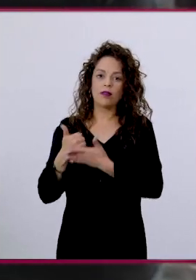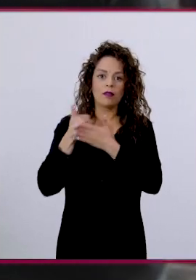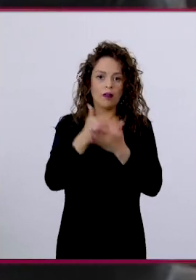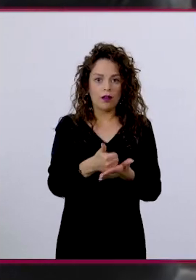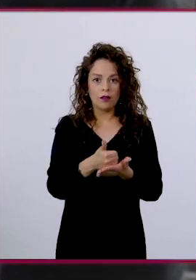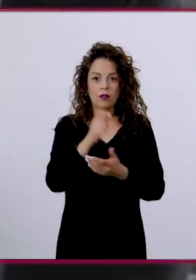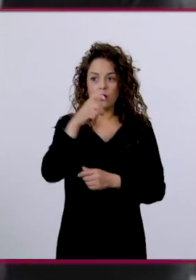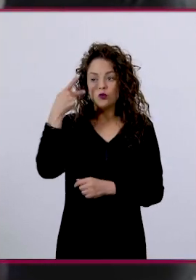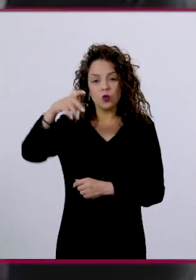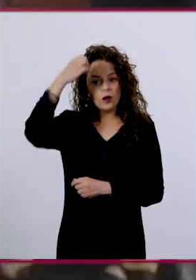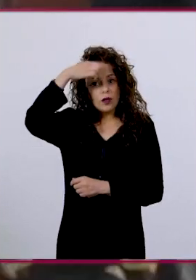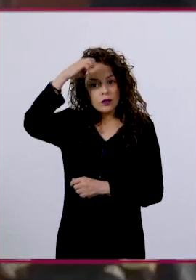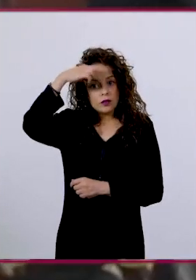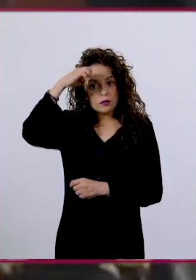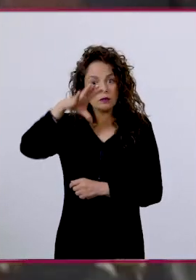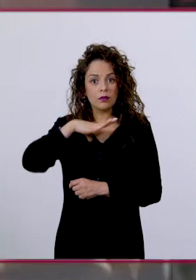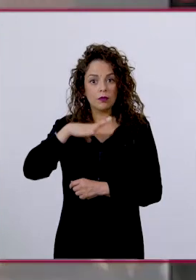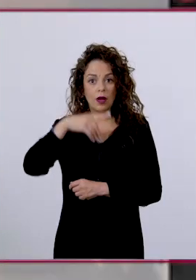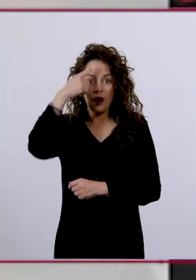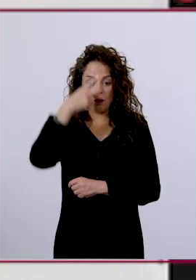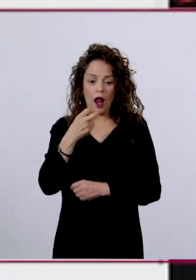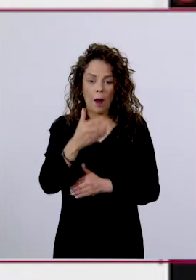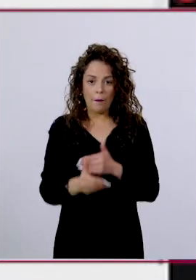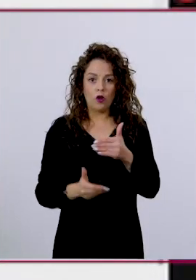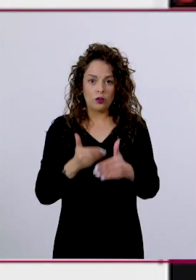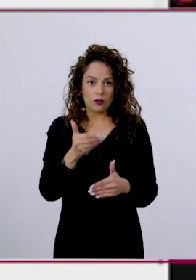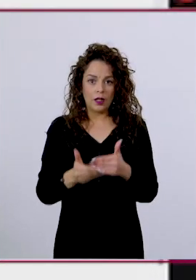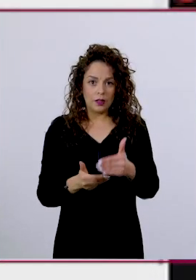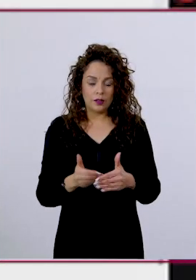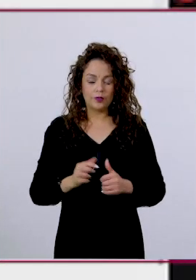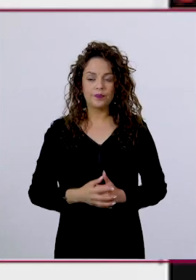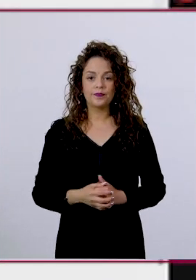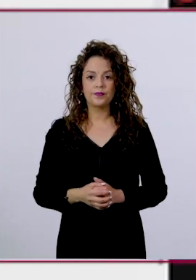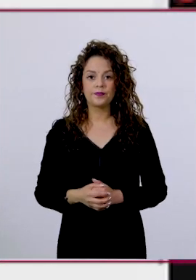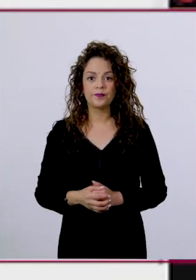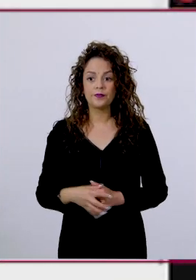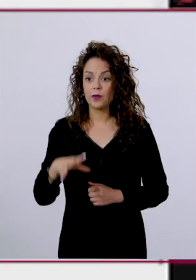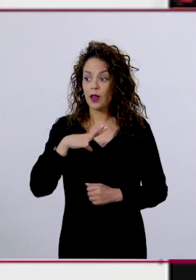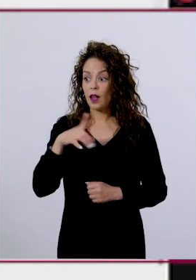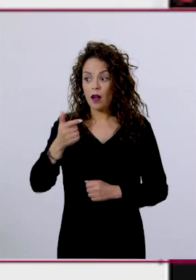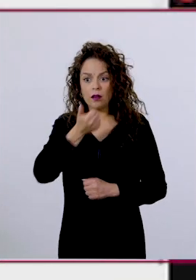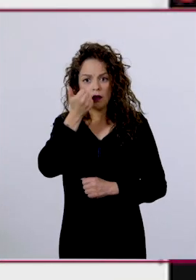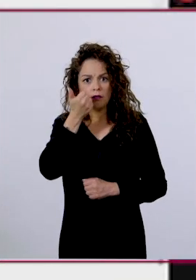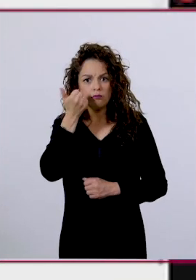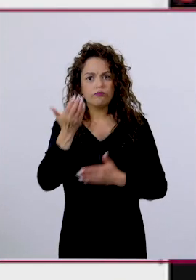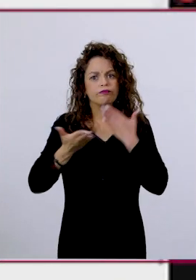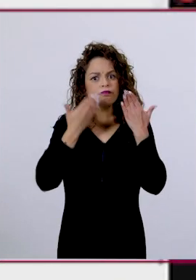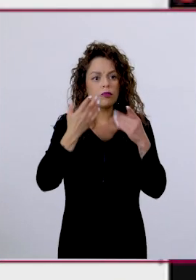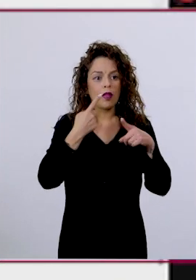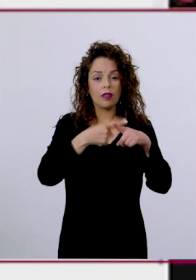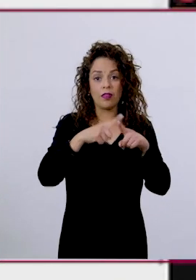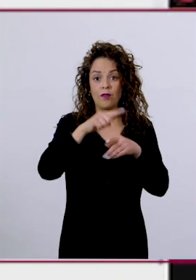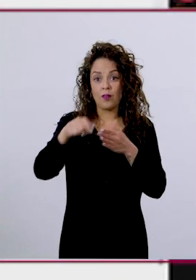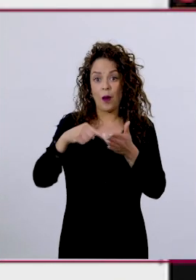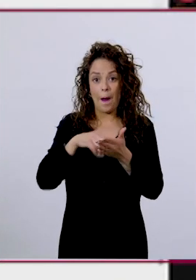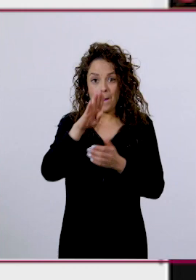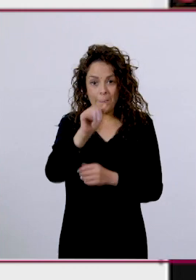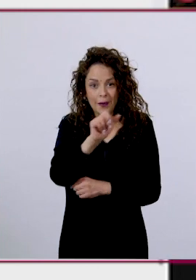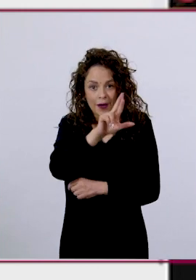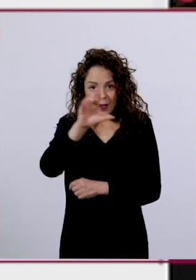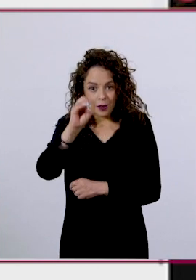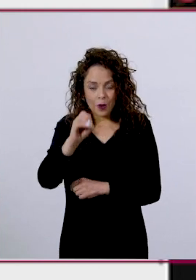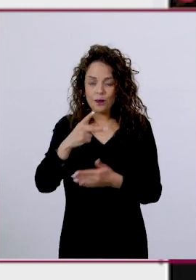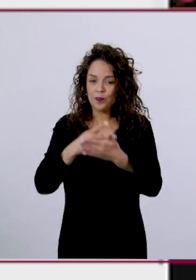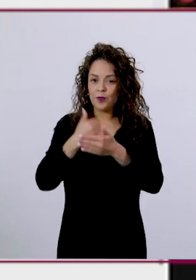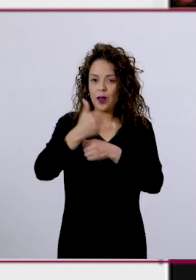propio conocimiento en estos procesos de vinculación. Acá tenemos estudiantes trabajando en distintos barrios, son distintos